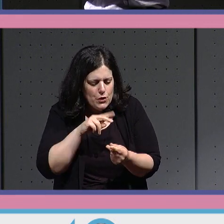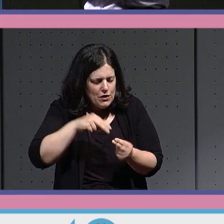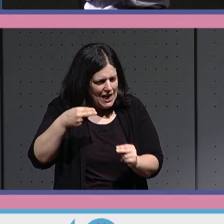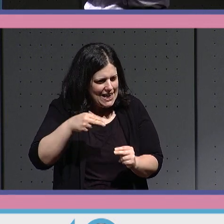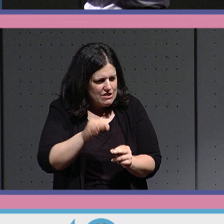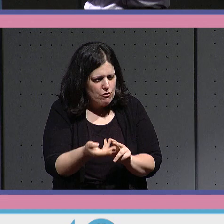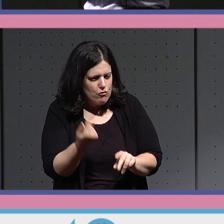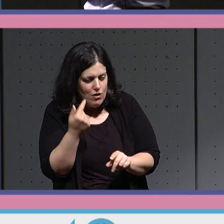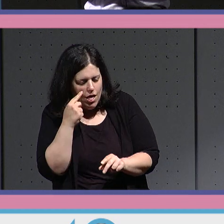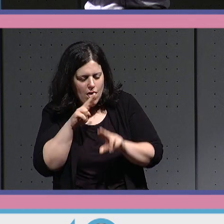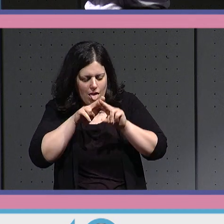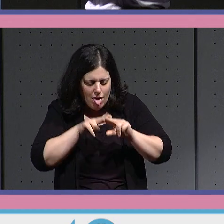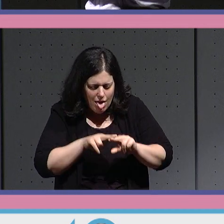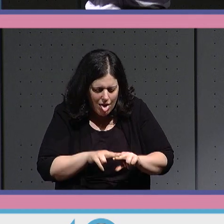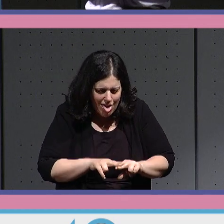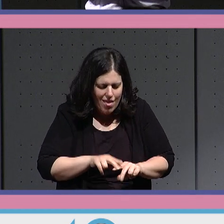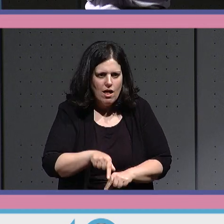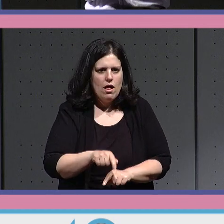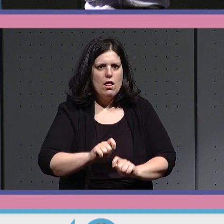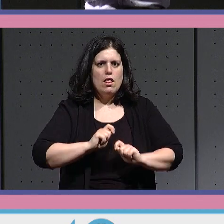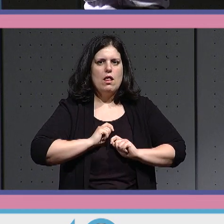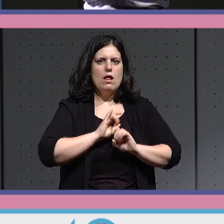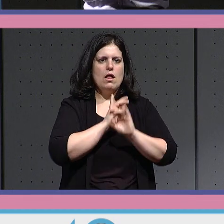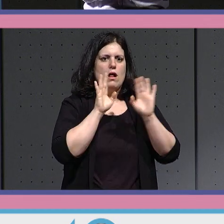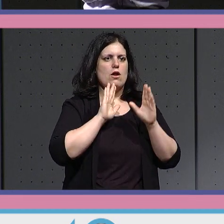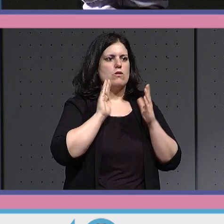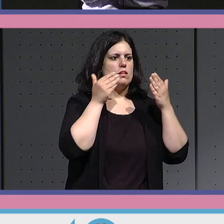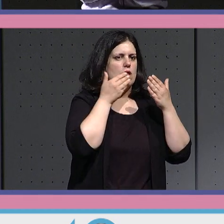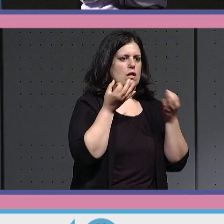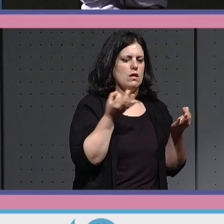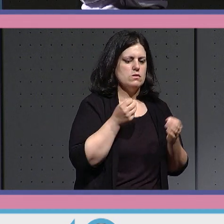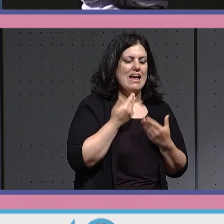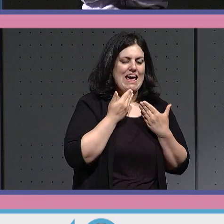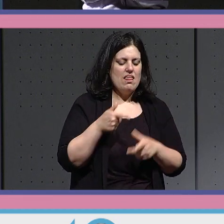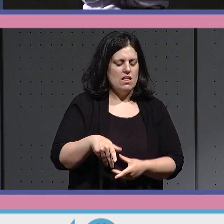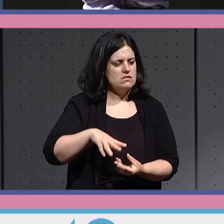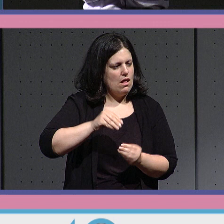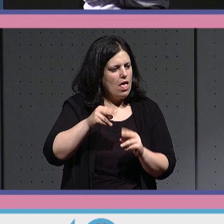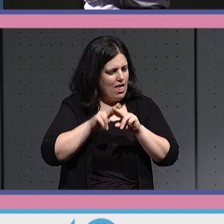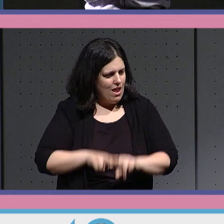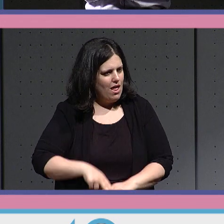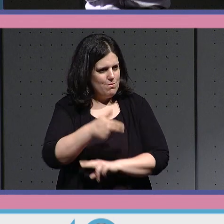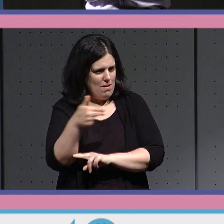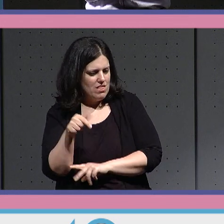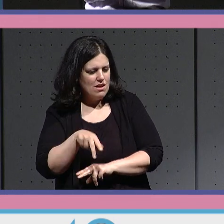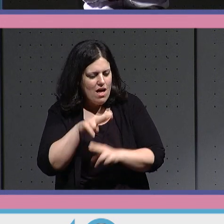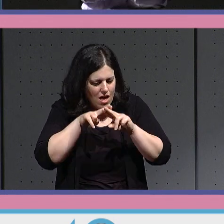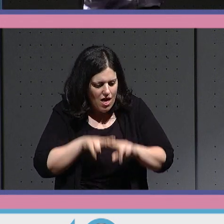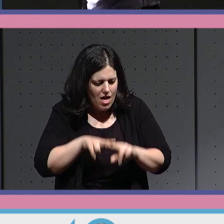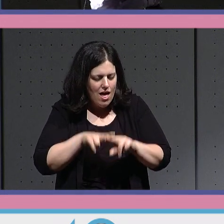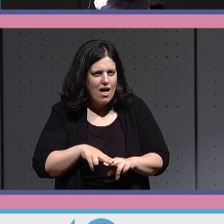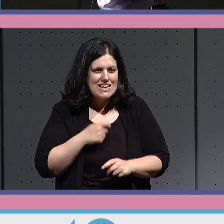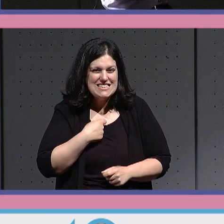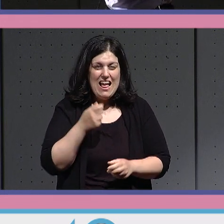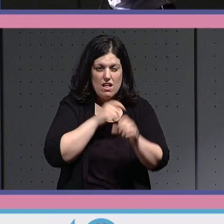muchos genes que explican TEA, para poder entenderlo mejor, incluso para poder buscar fármacos para esa patología